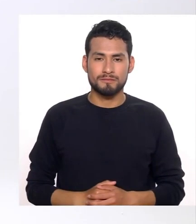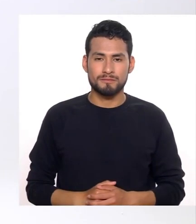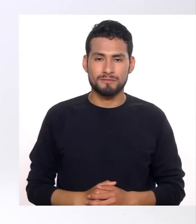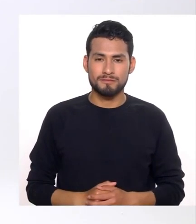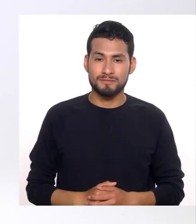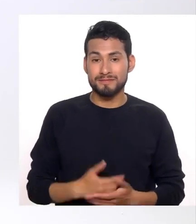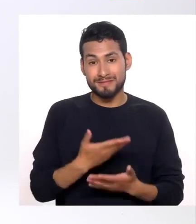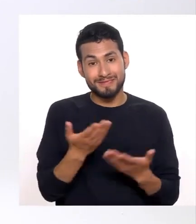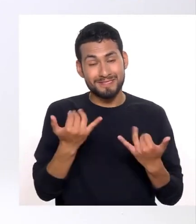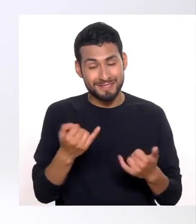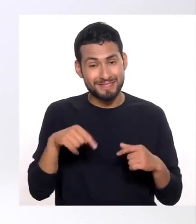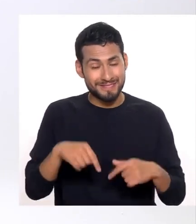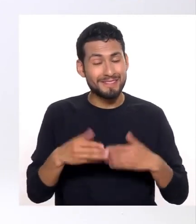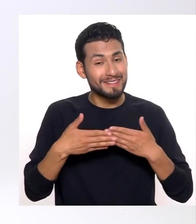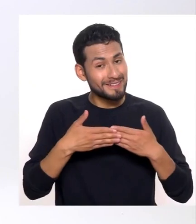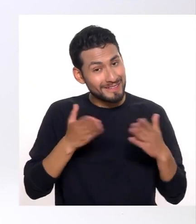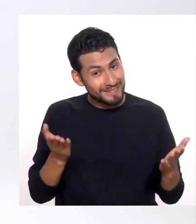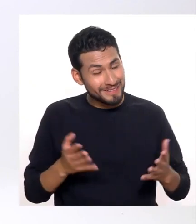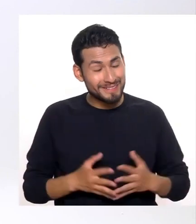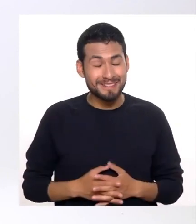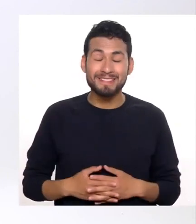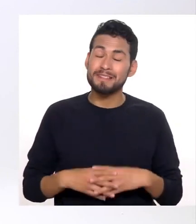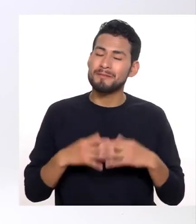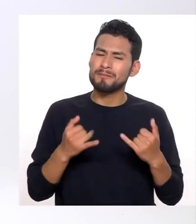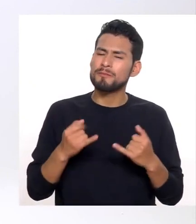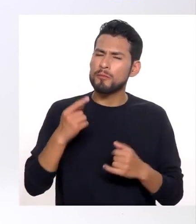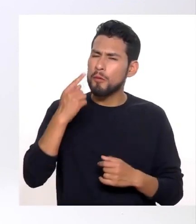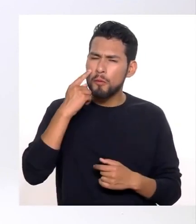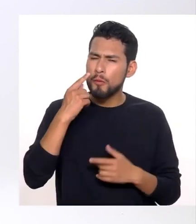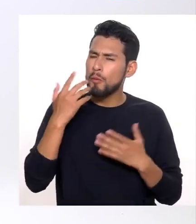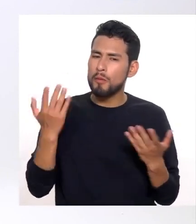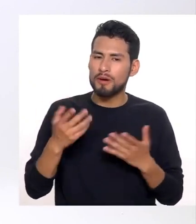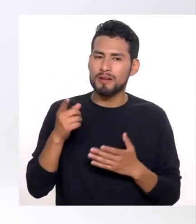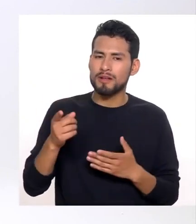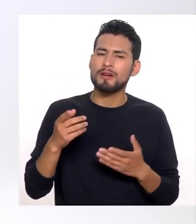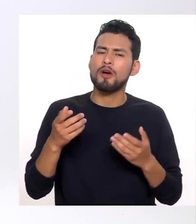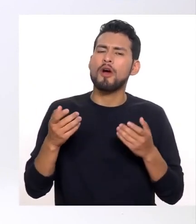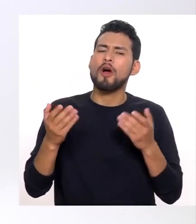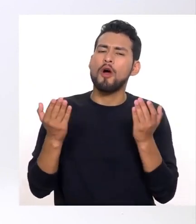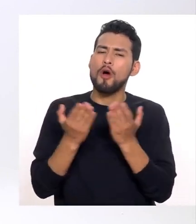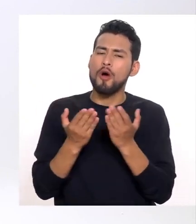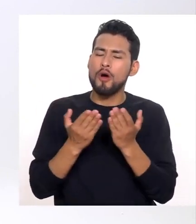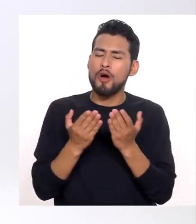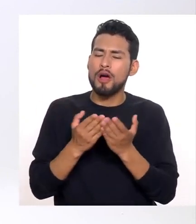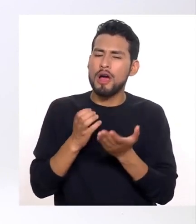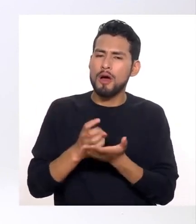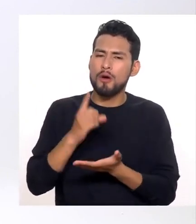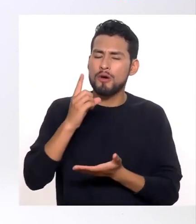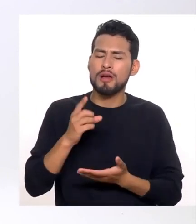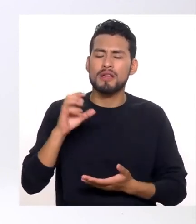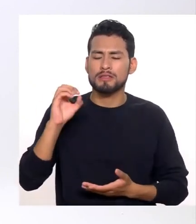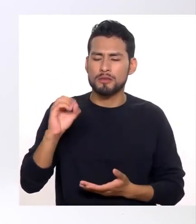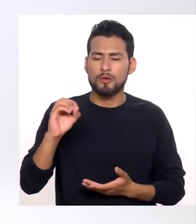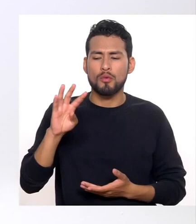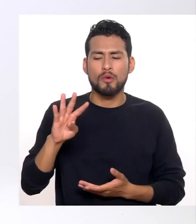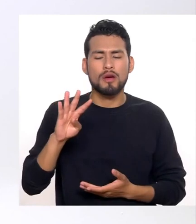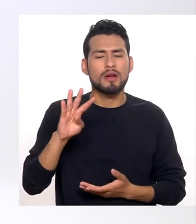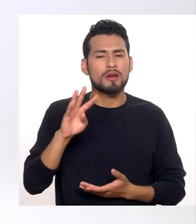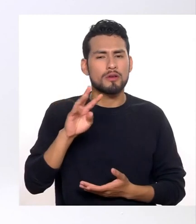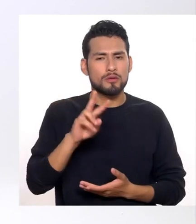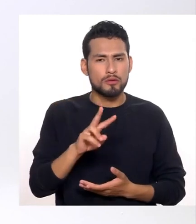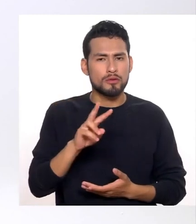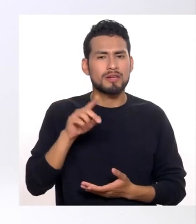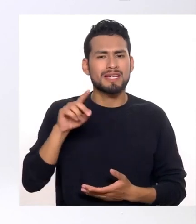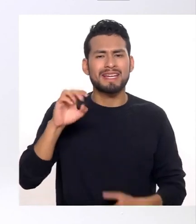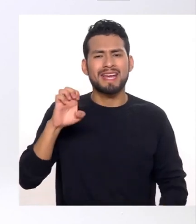Y amigos, seguimos aquí en Sin Barreras y es momento de conocer a la institución educativa 042, Elizabeth Espejo